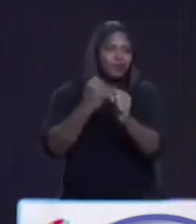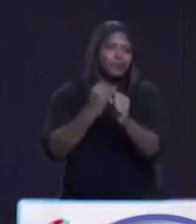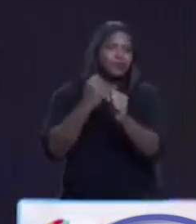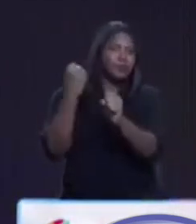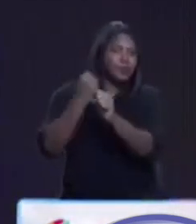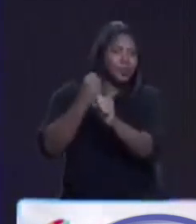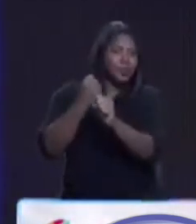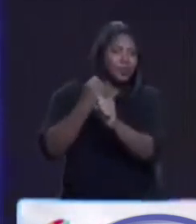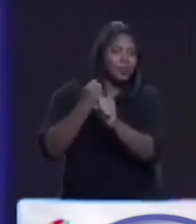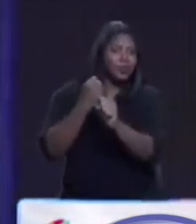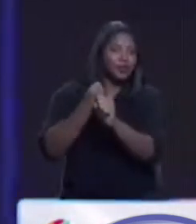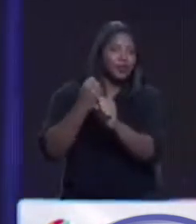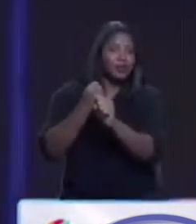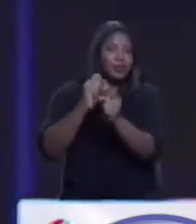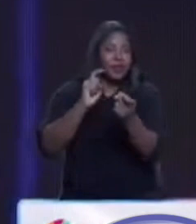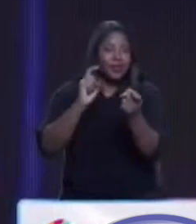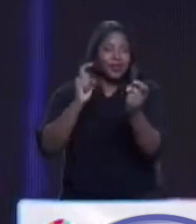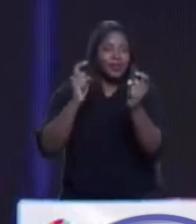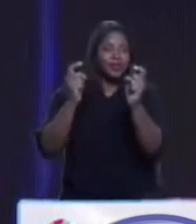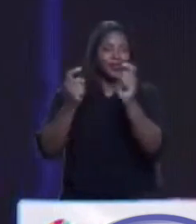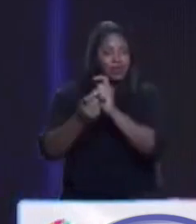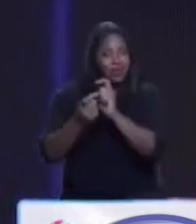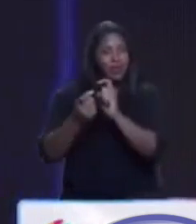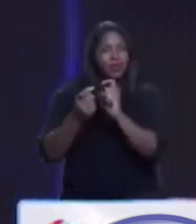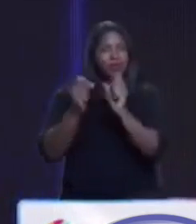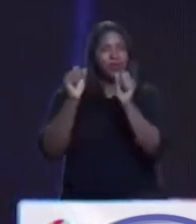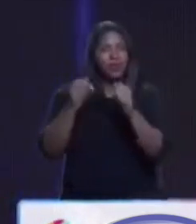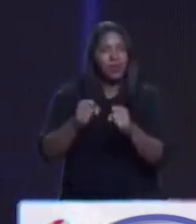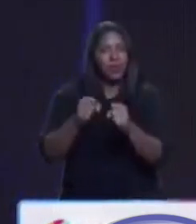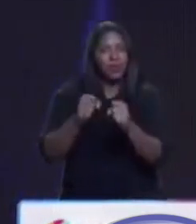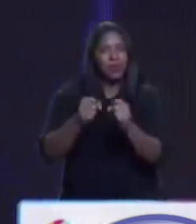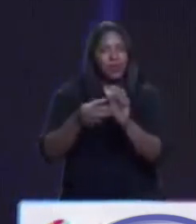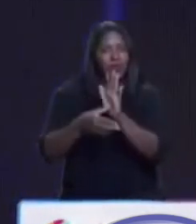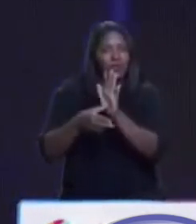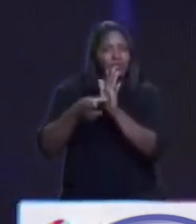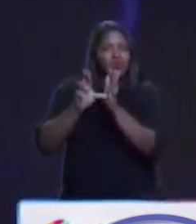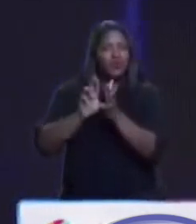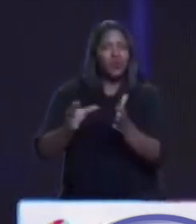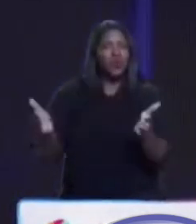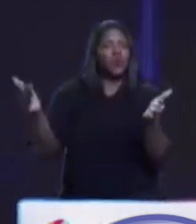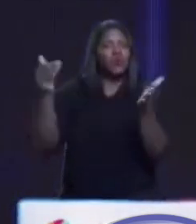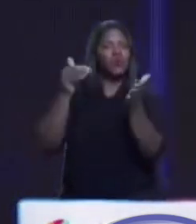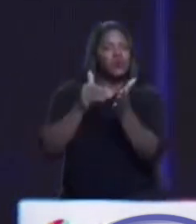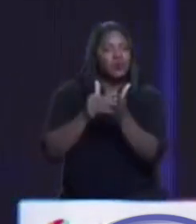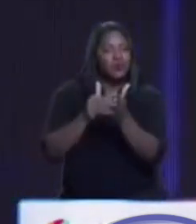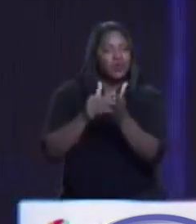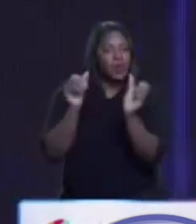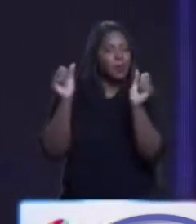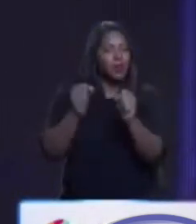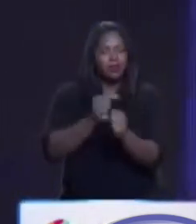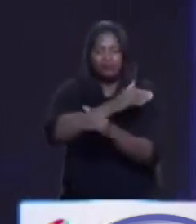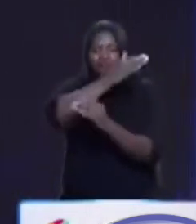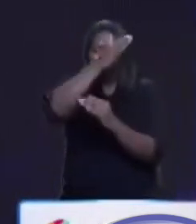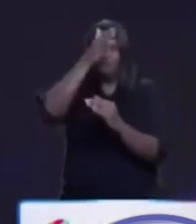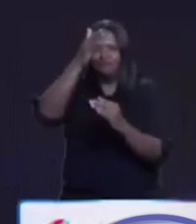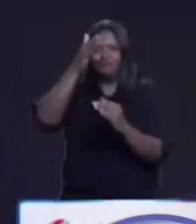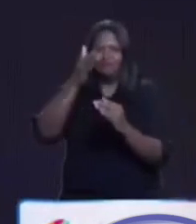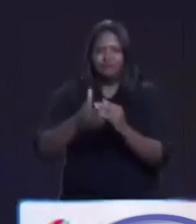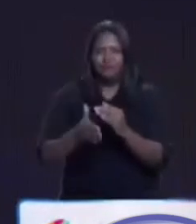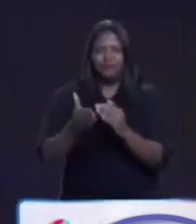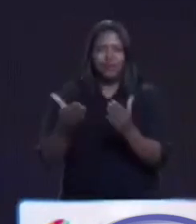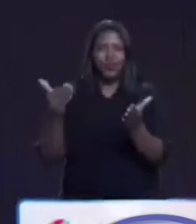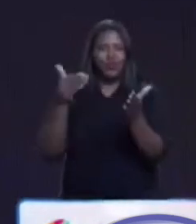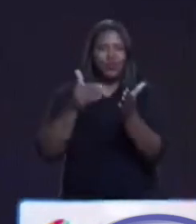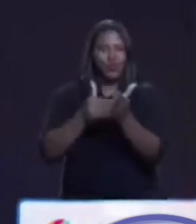trabajar para que este cambio se haga irreversible, para que no tengamos nunca más que